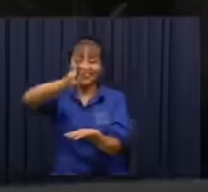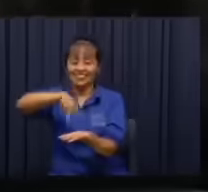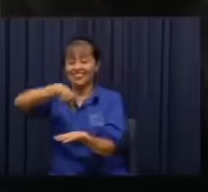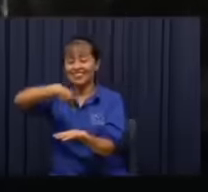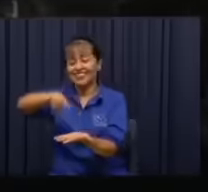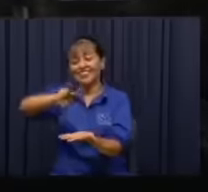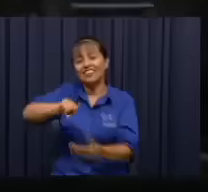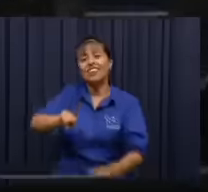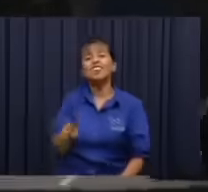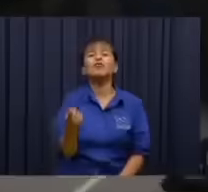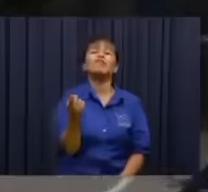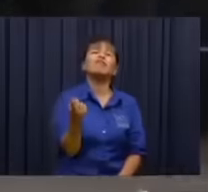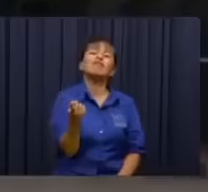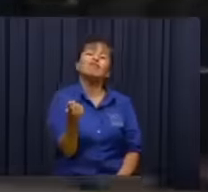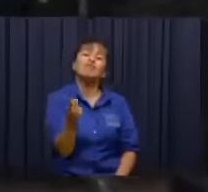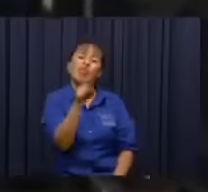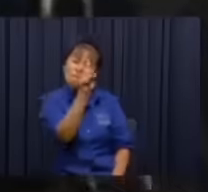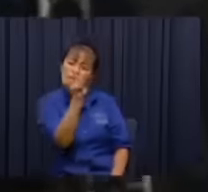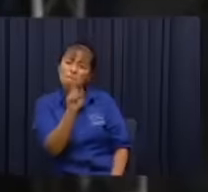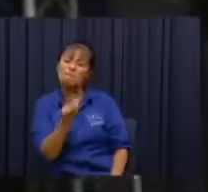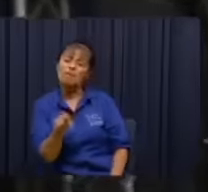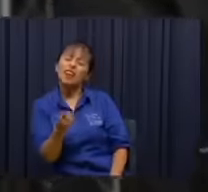casa, Señor.